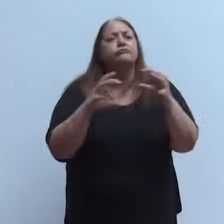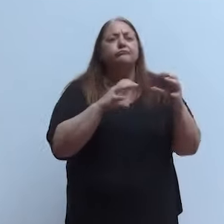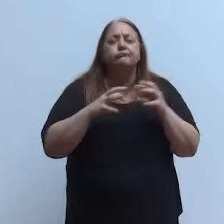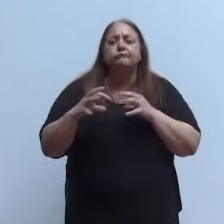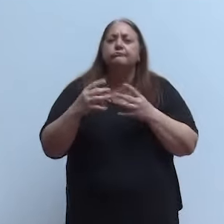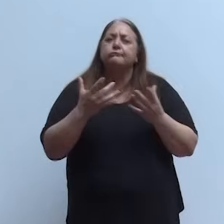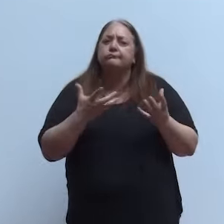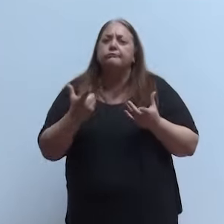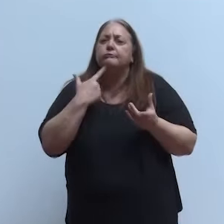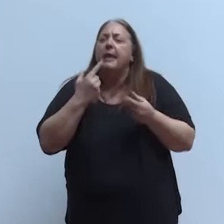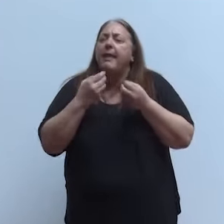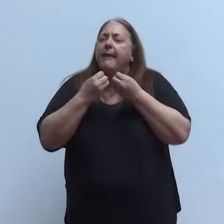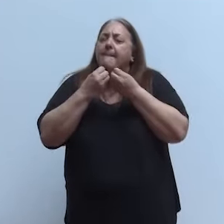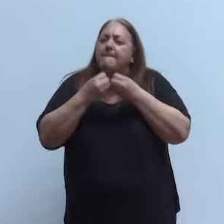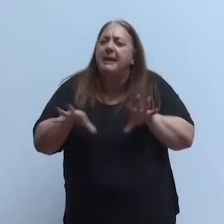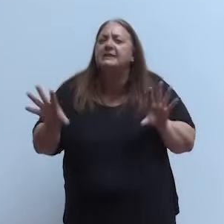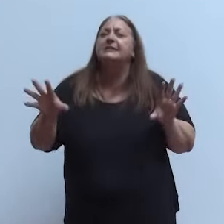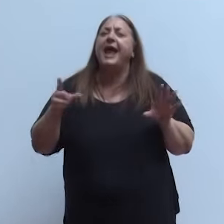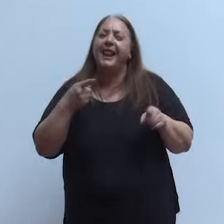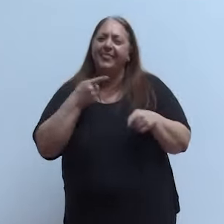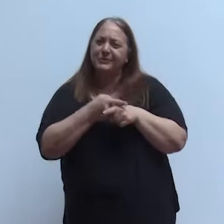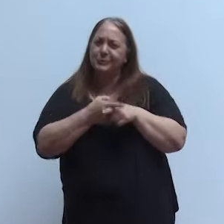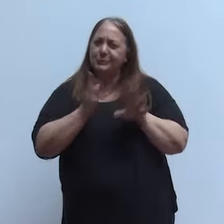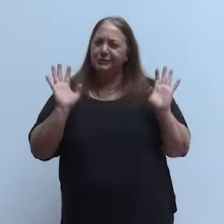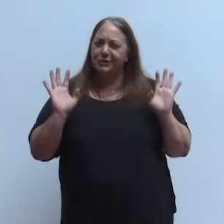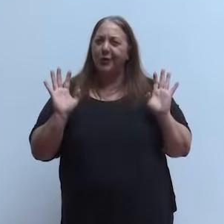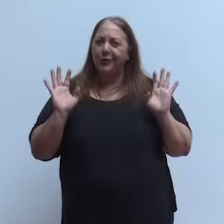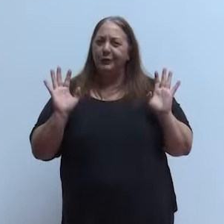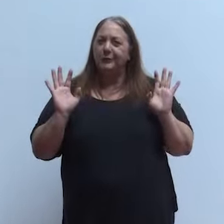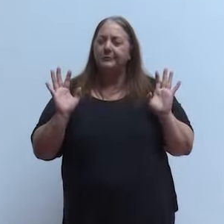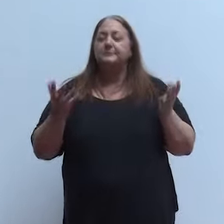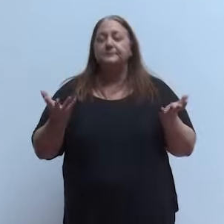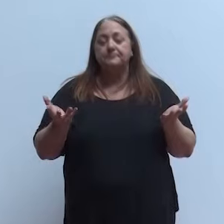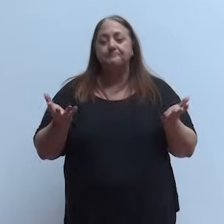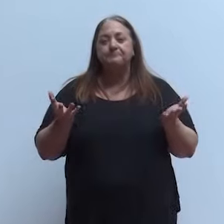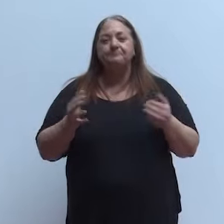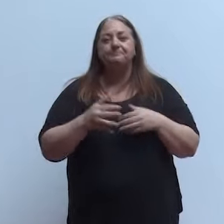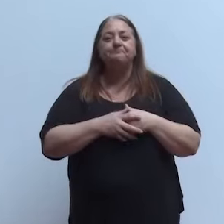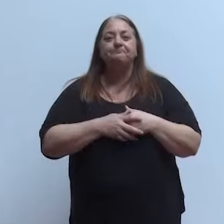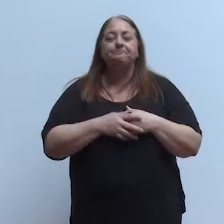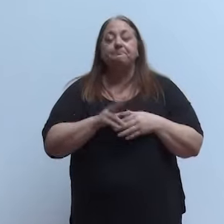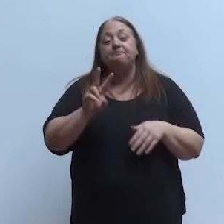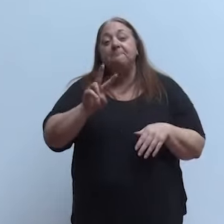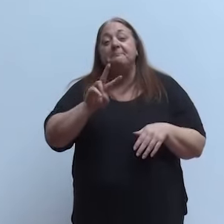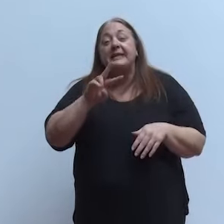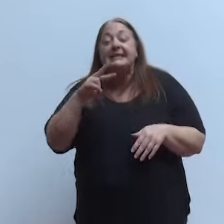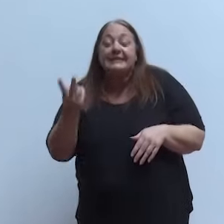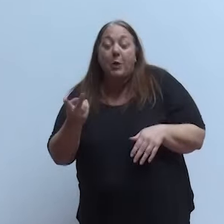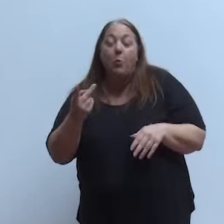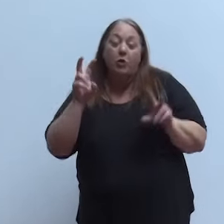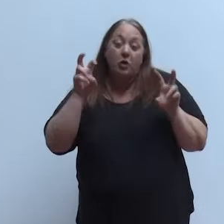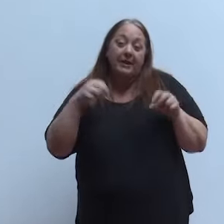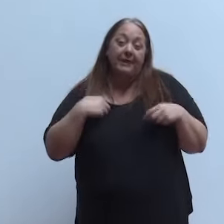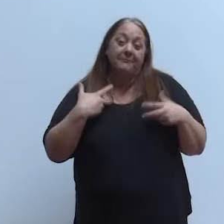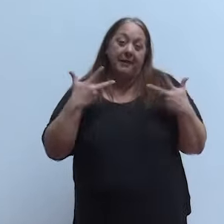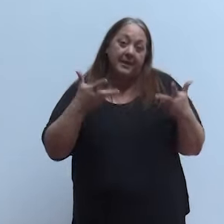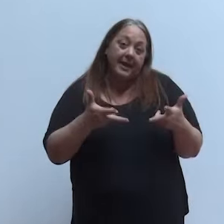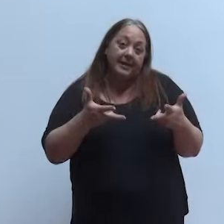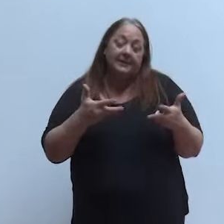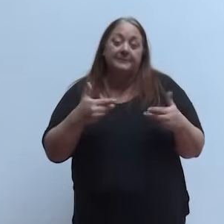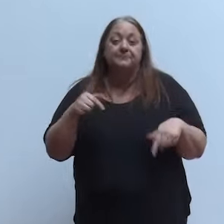inicial para la discusión Eh bueno la segunda cuestión que les quiero decir es que está este